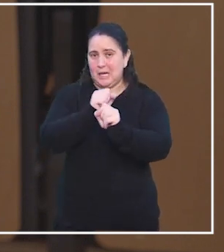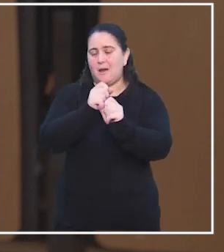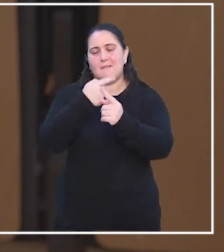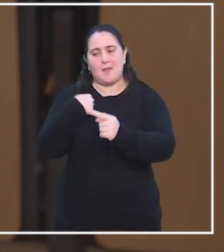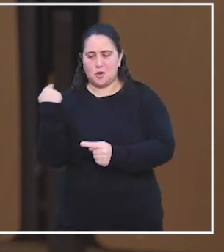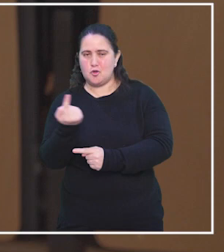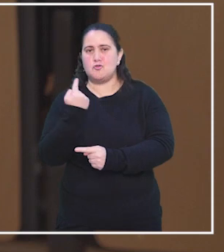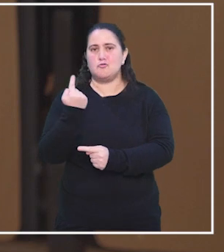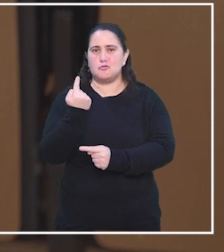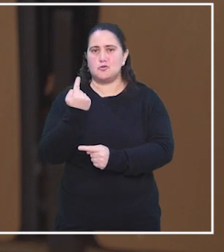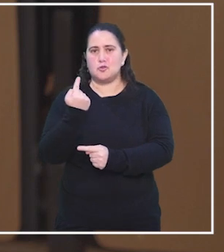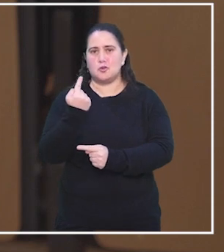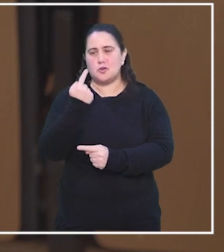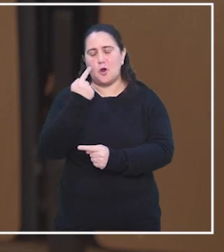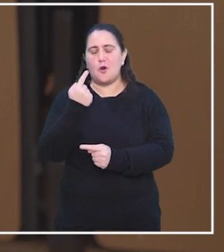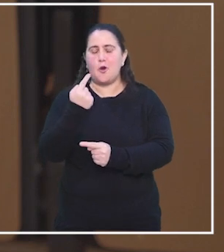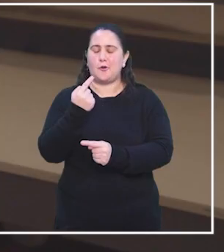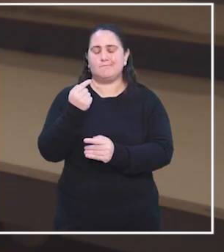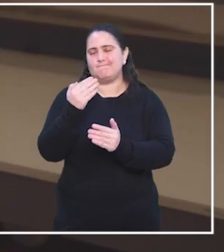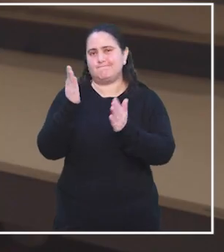muy infravalorada.